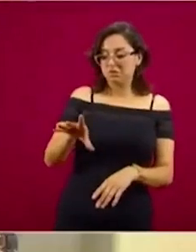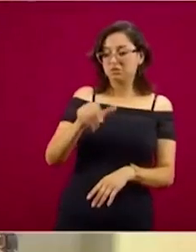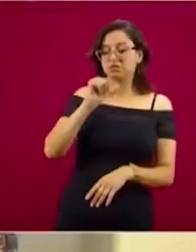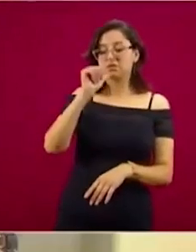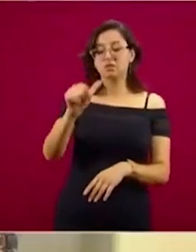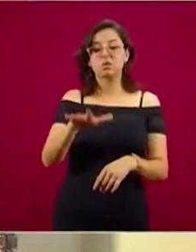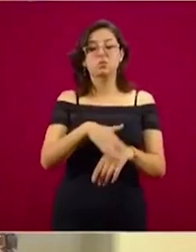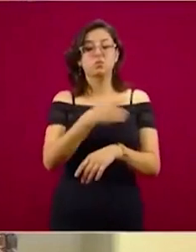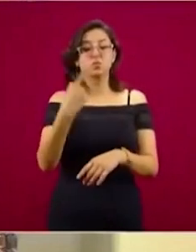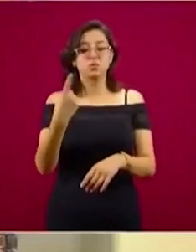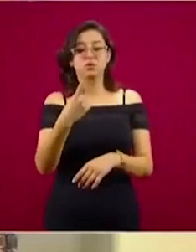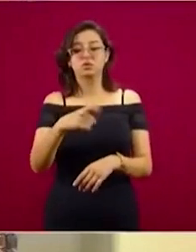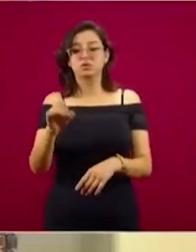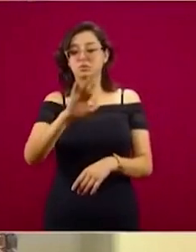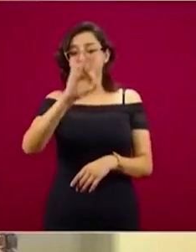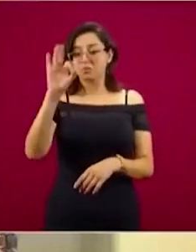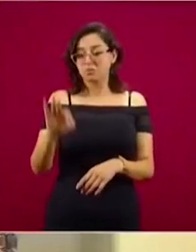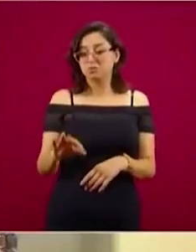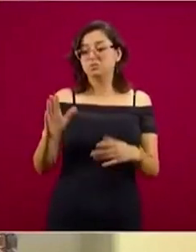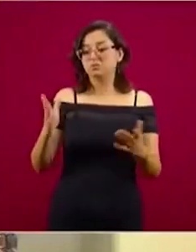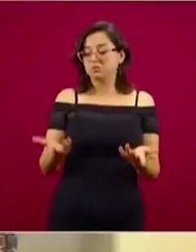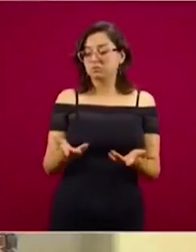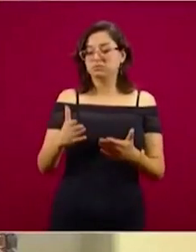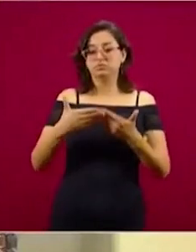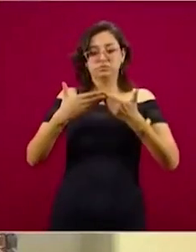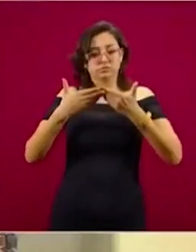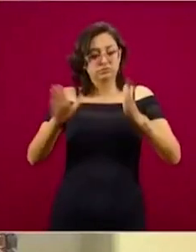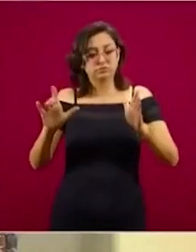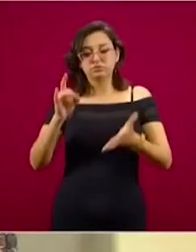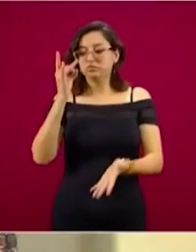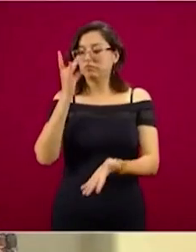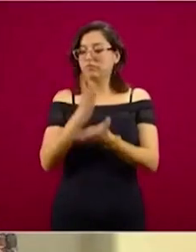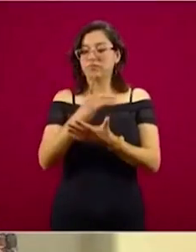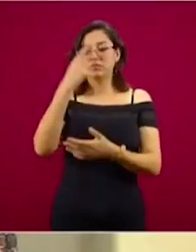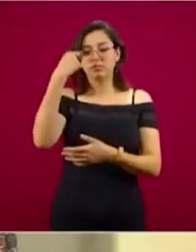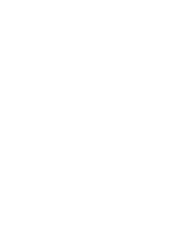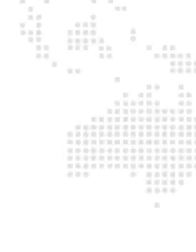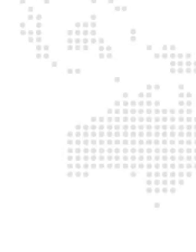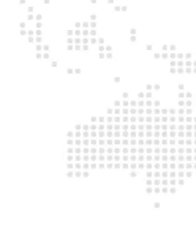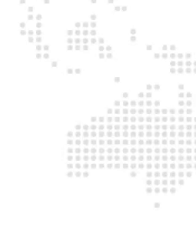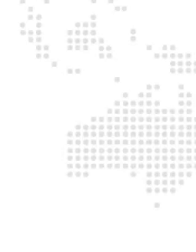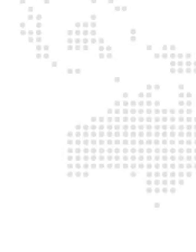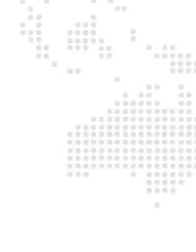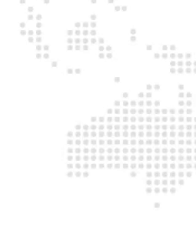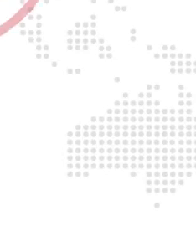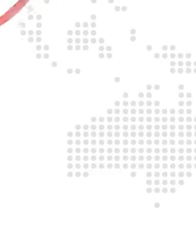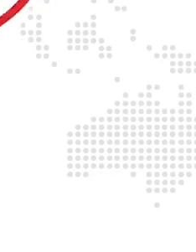totalidad fueron abiertas ex profeso para poder operar este programa.